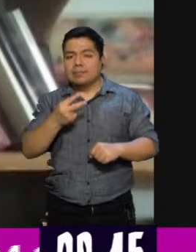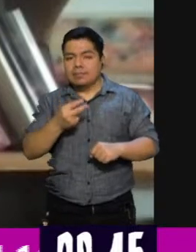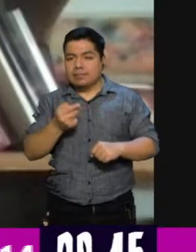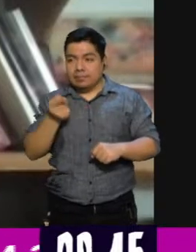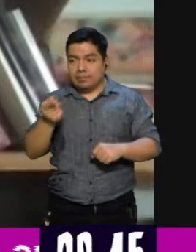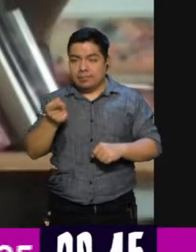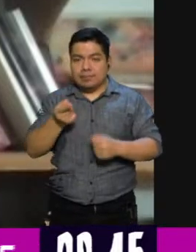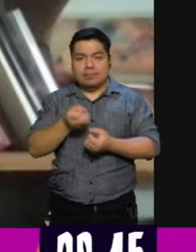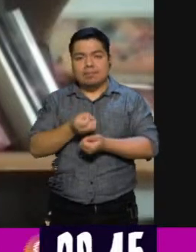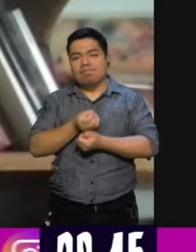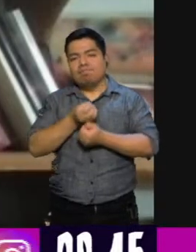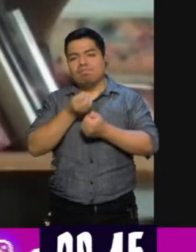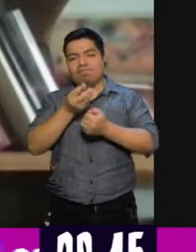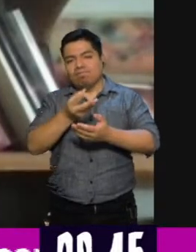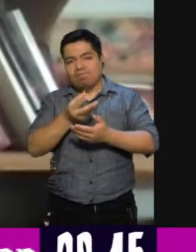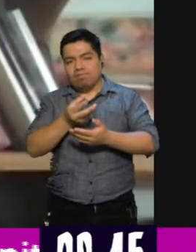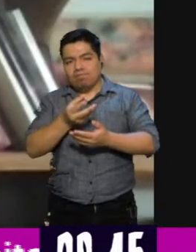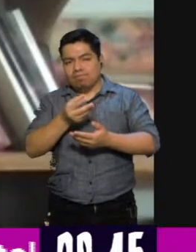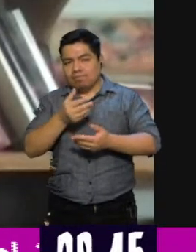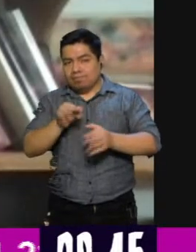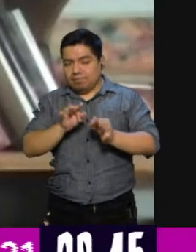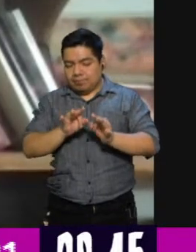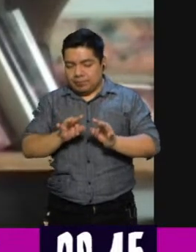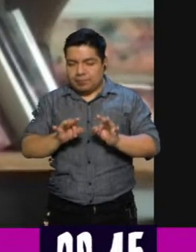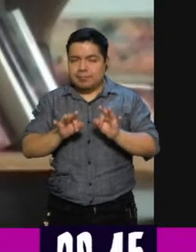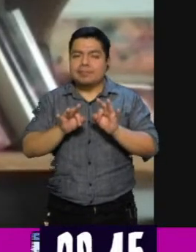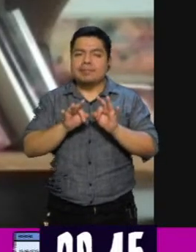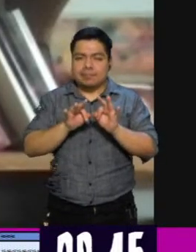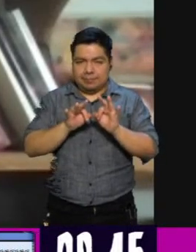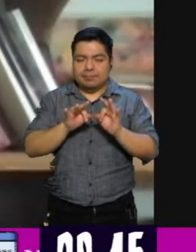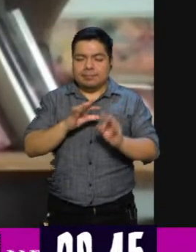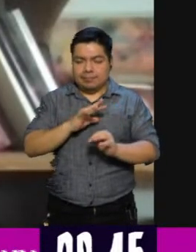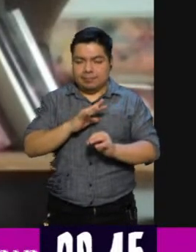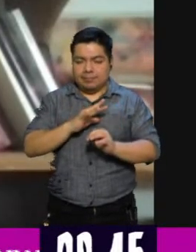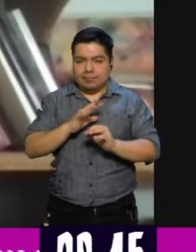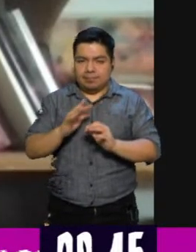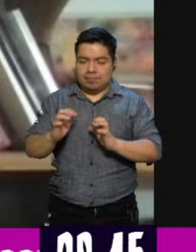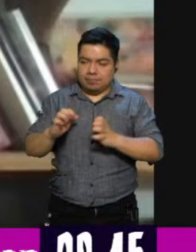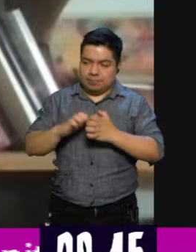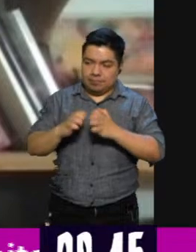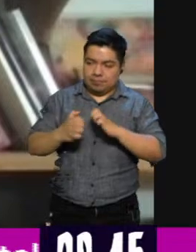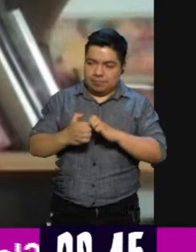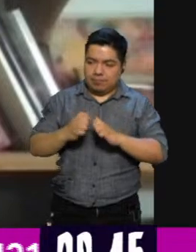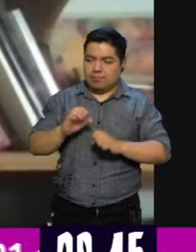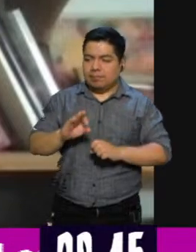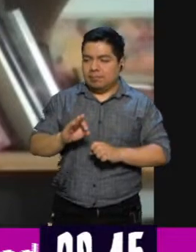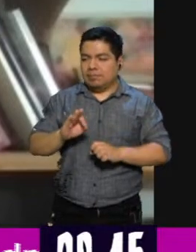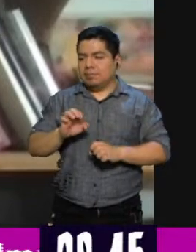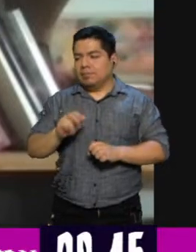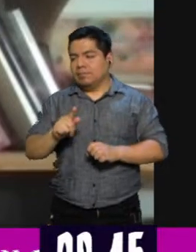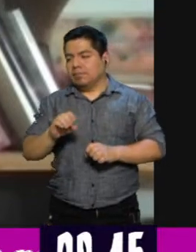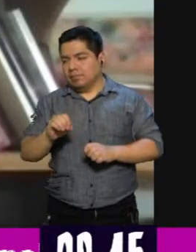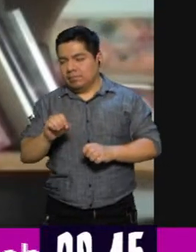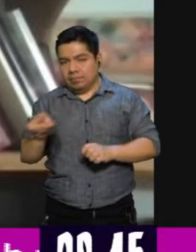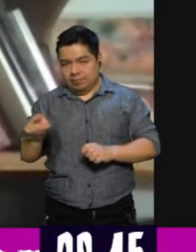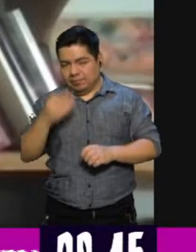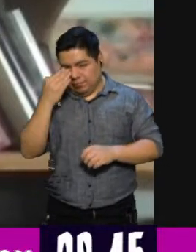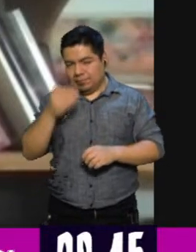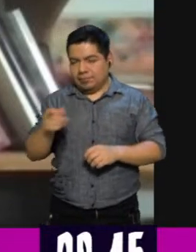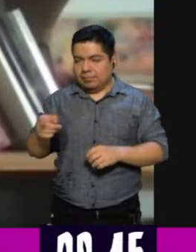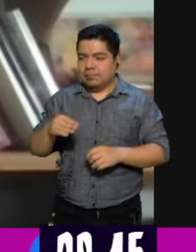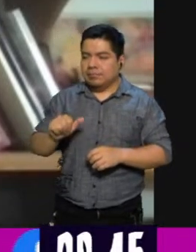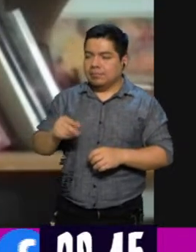en un orador muy importante que fue enemigo de Filipo de Macedonia